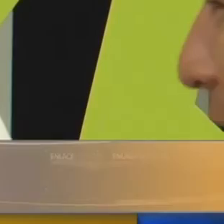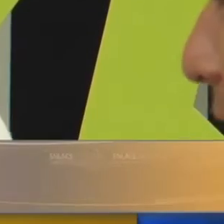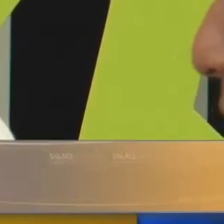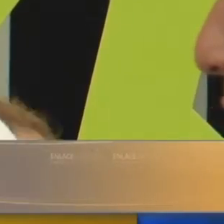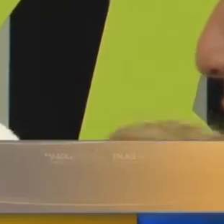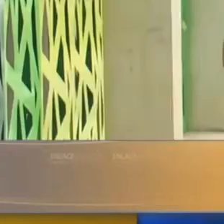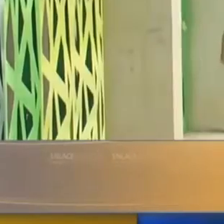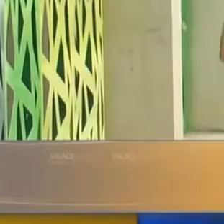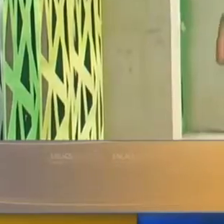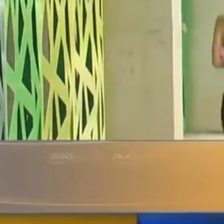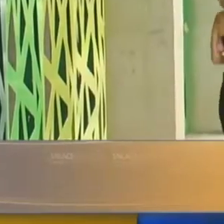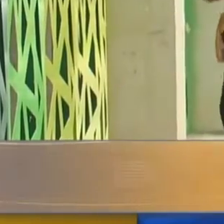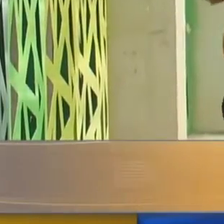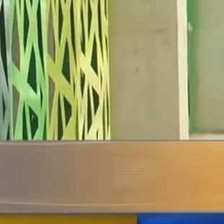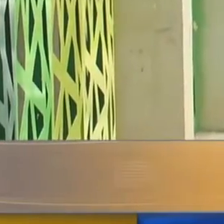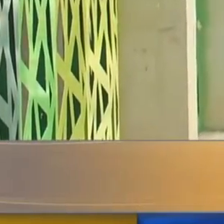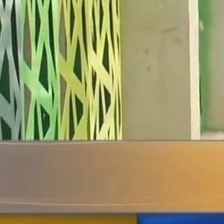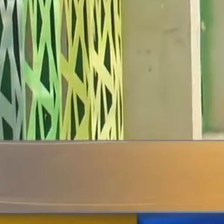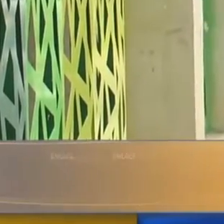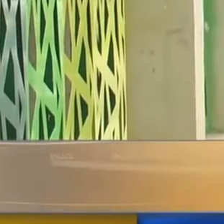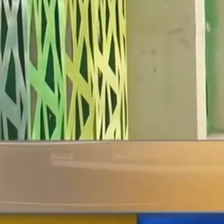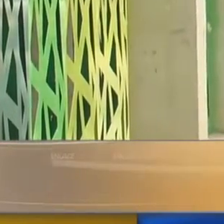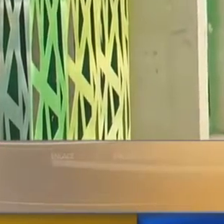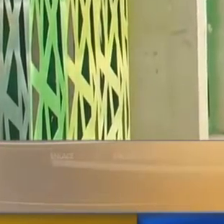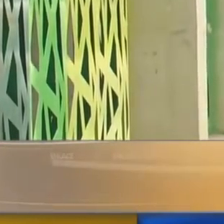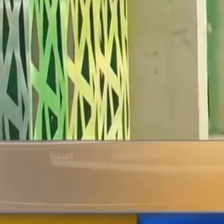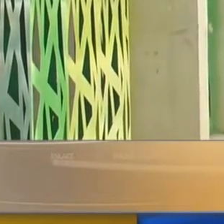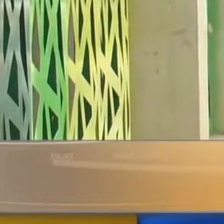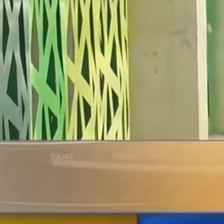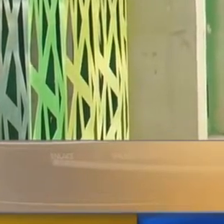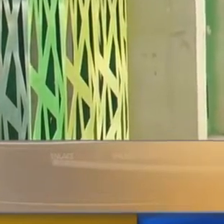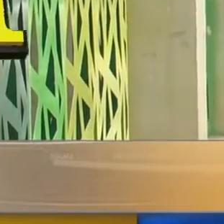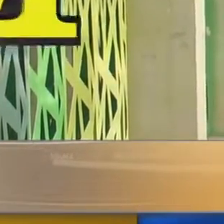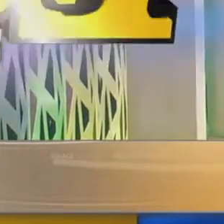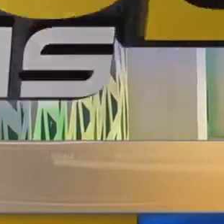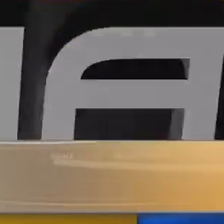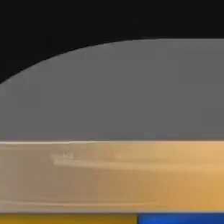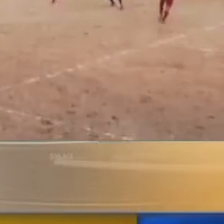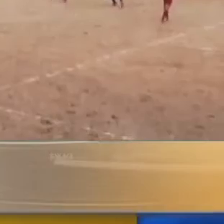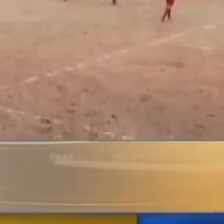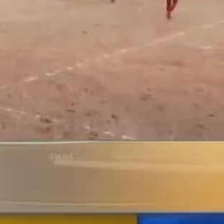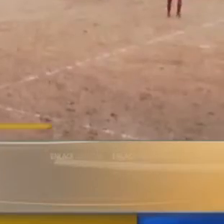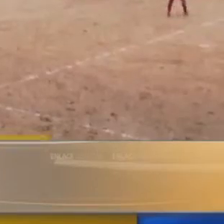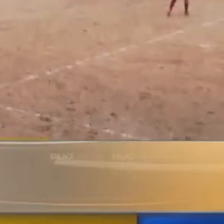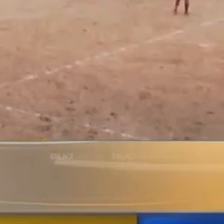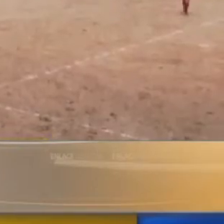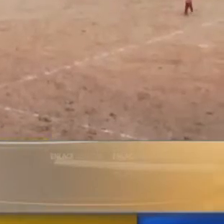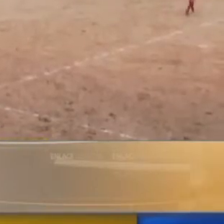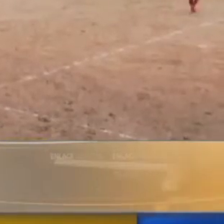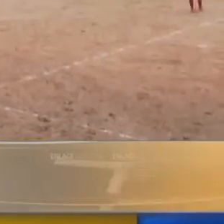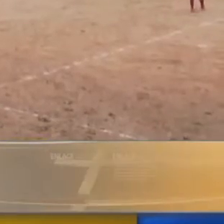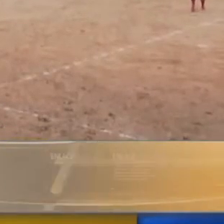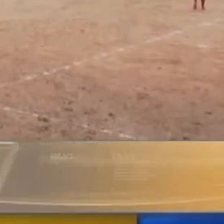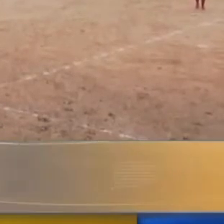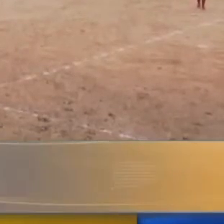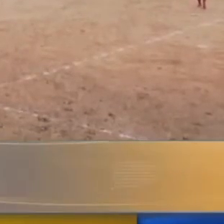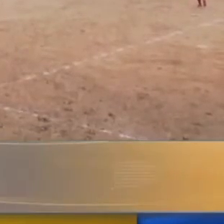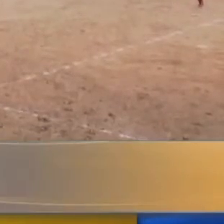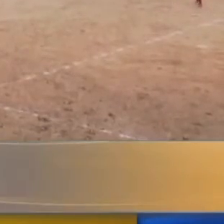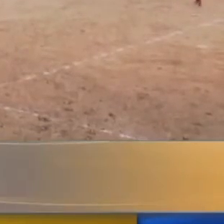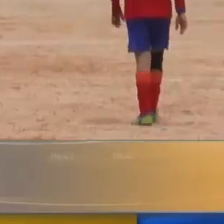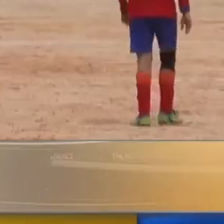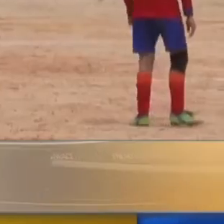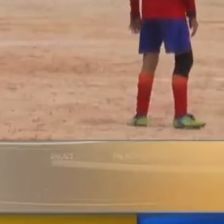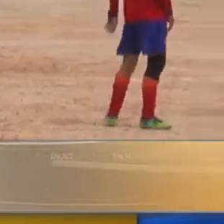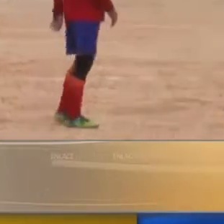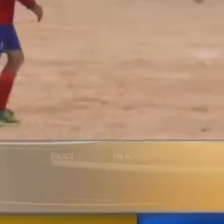no dijo oficialmente que se va de Alianza Petrolera. Sus motivos son extrafutbolísticos. Comenzó el segundo campeonato de minifútbol de Aguas